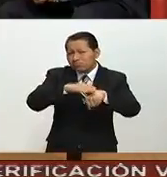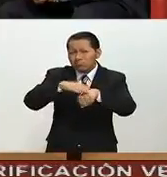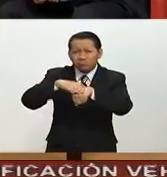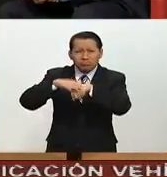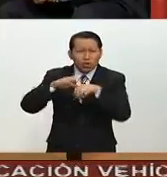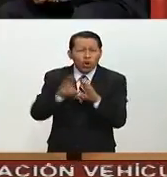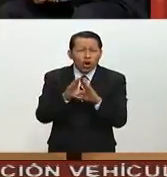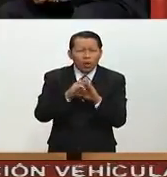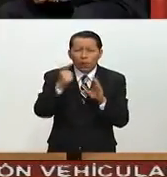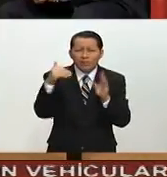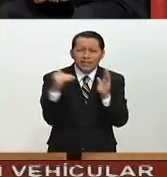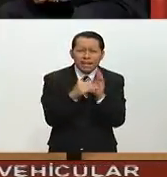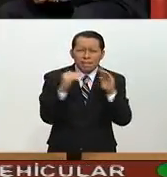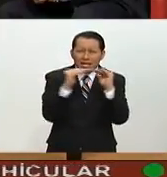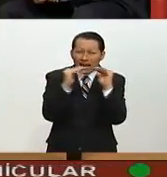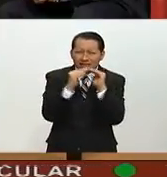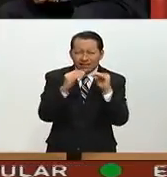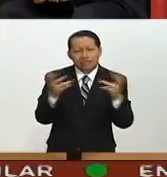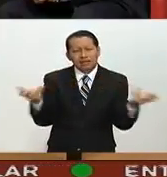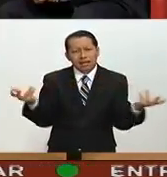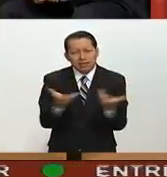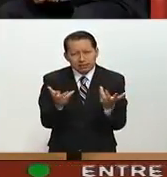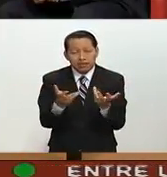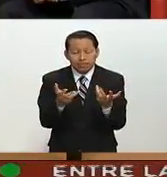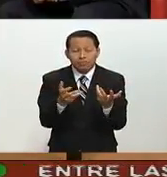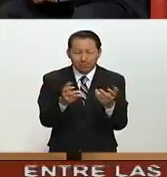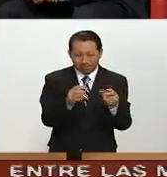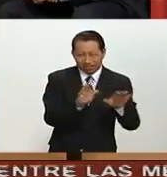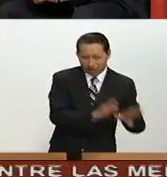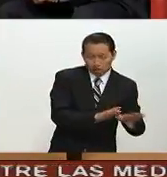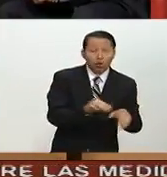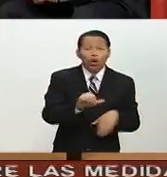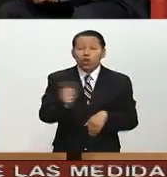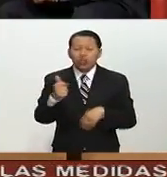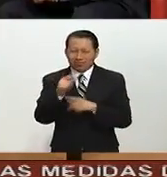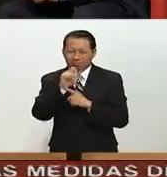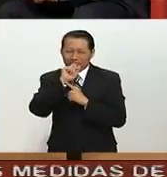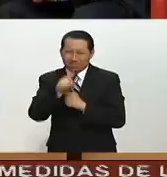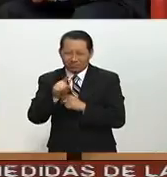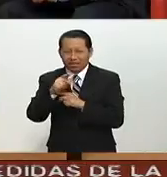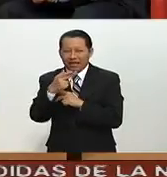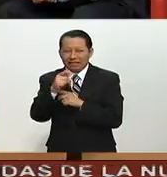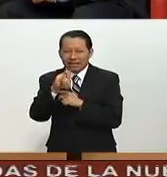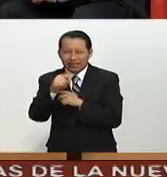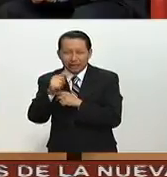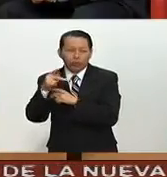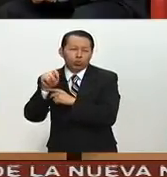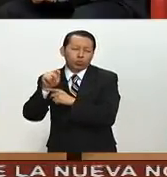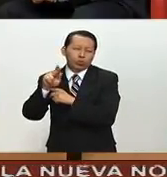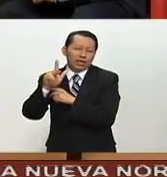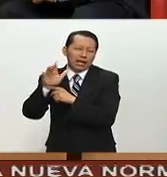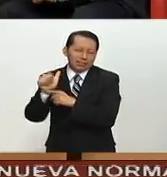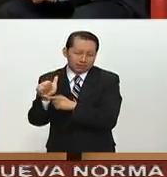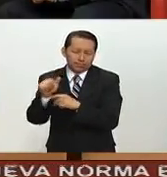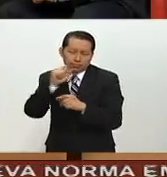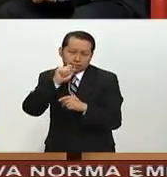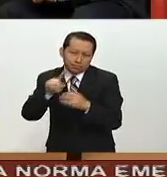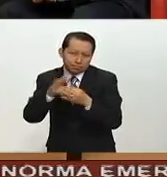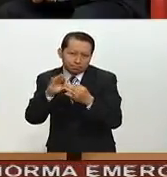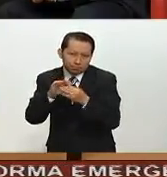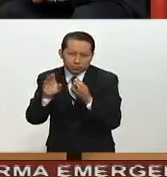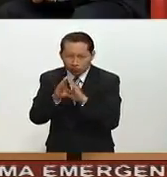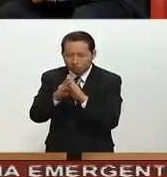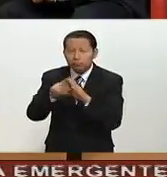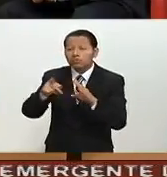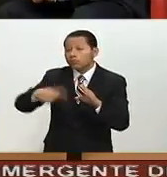casi 7,000 viviendas, mientras que Échale a tu casa, que es una empresa social que llega a la comunidad, le cobra a las familias, ellas mismas pagan por su casa, obviamente